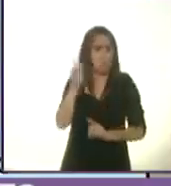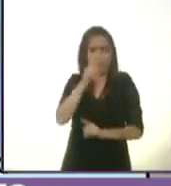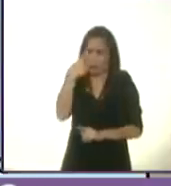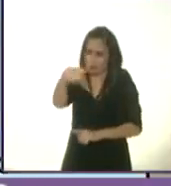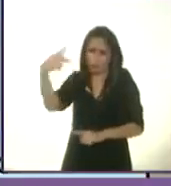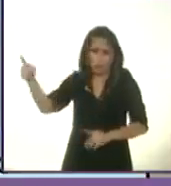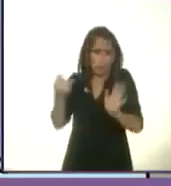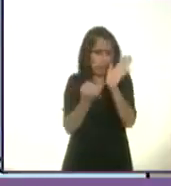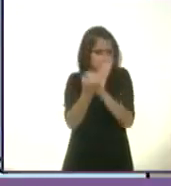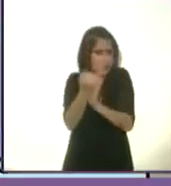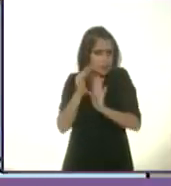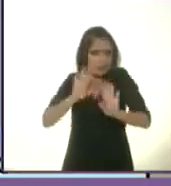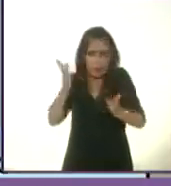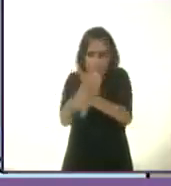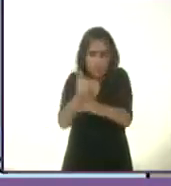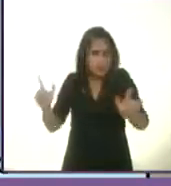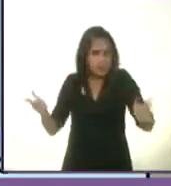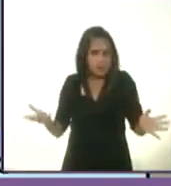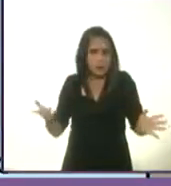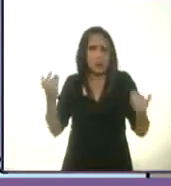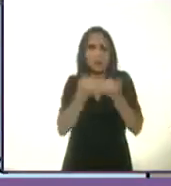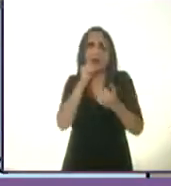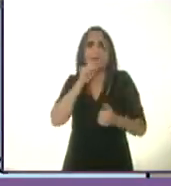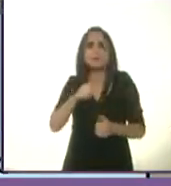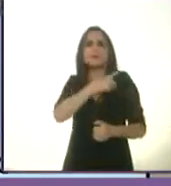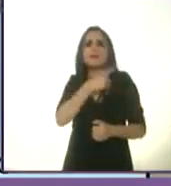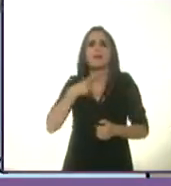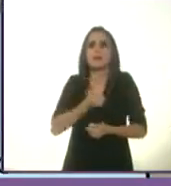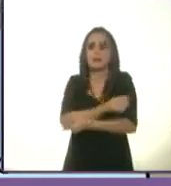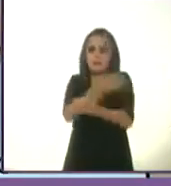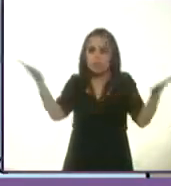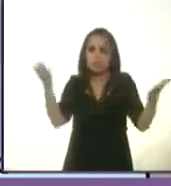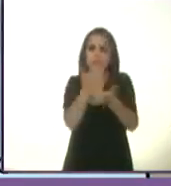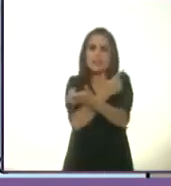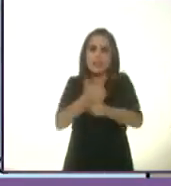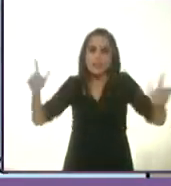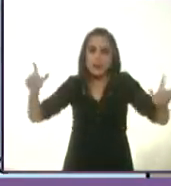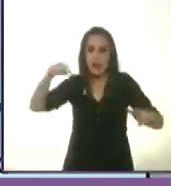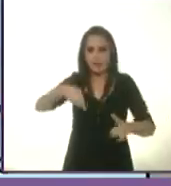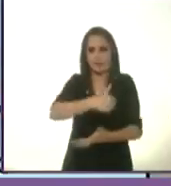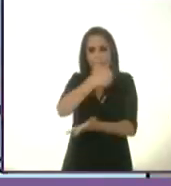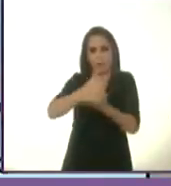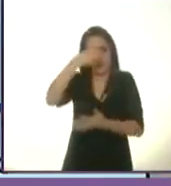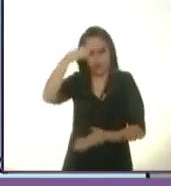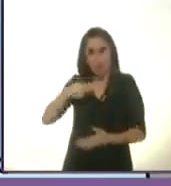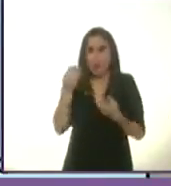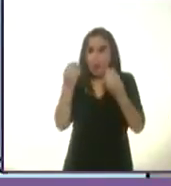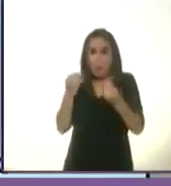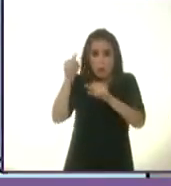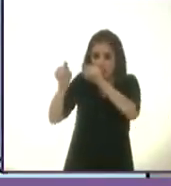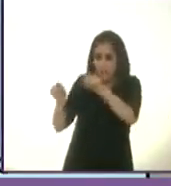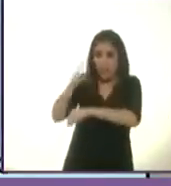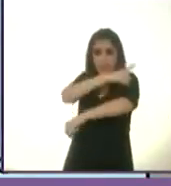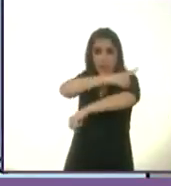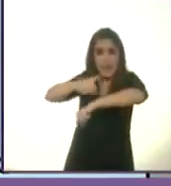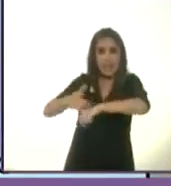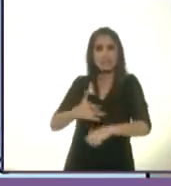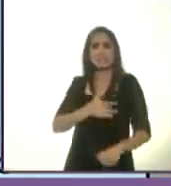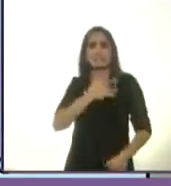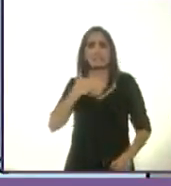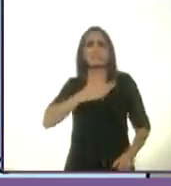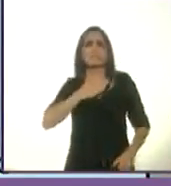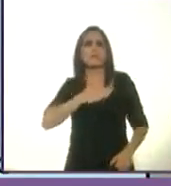libres y la tercera vamos a restaurar las libertades en la ciudad de mexico actualmente en muchas delegaciones se sienten dueños